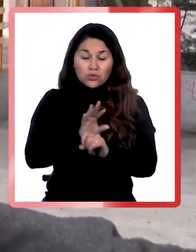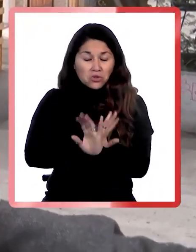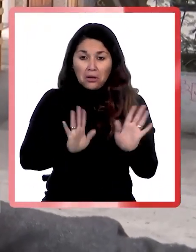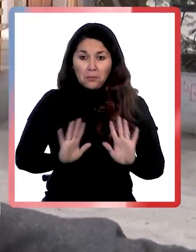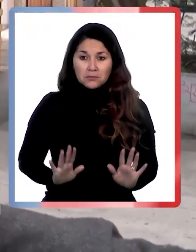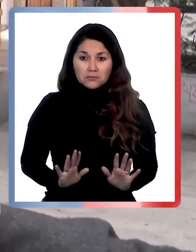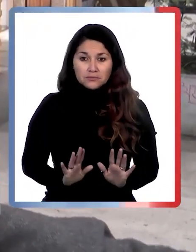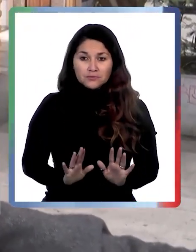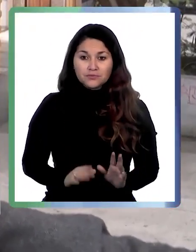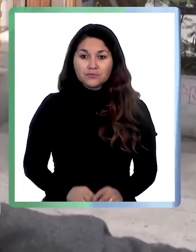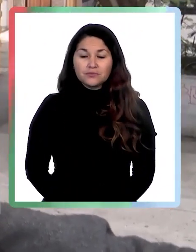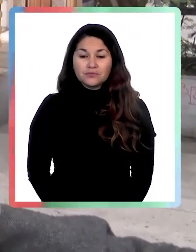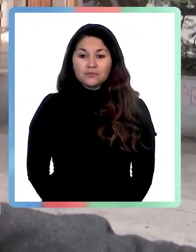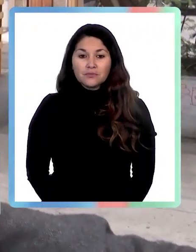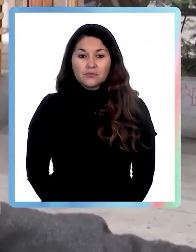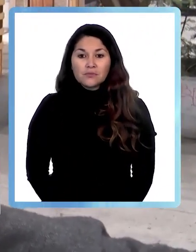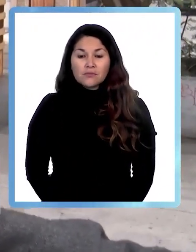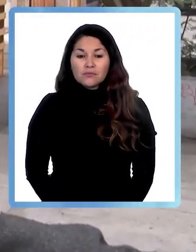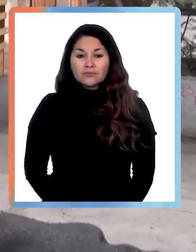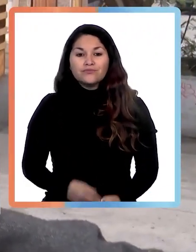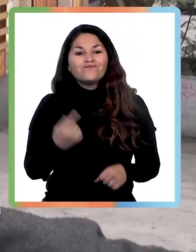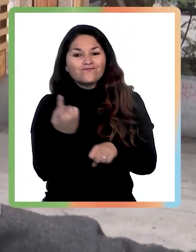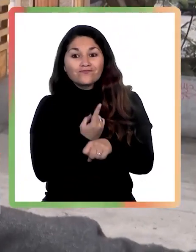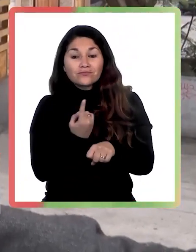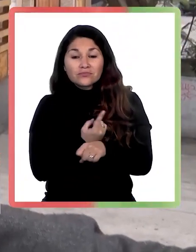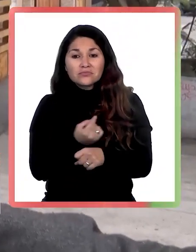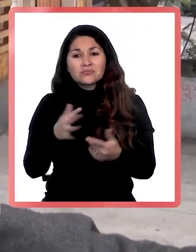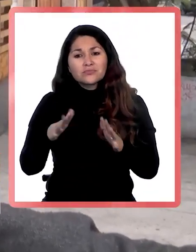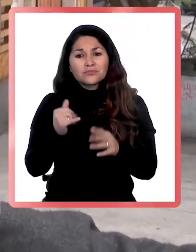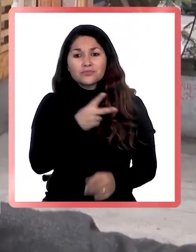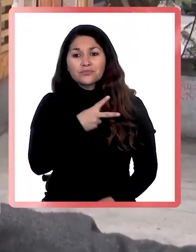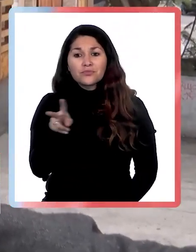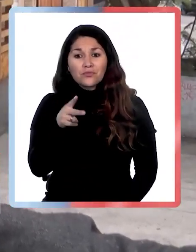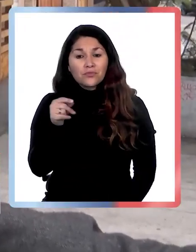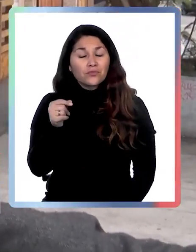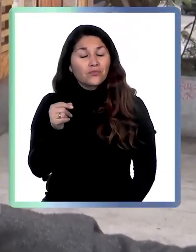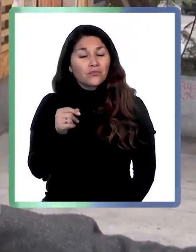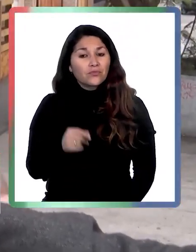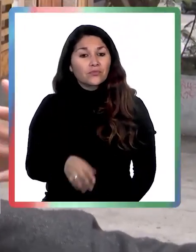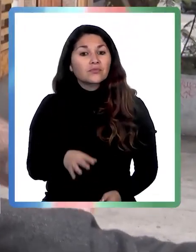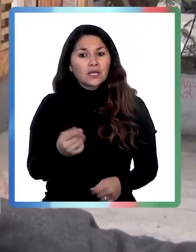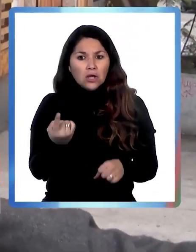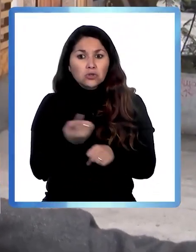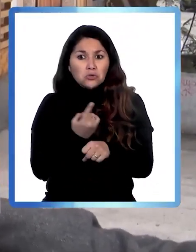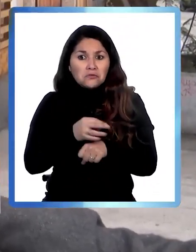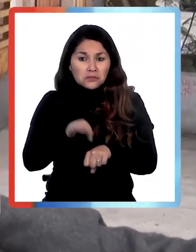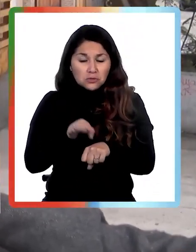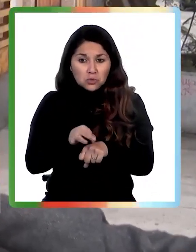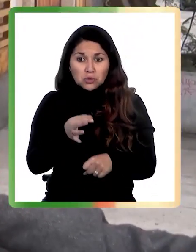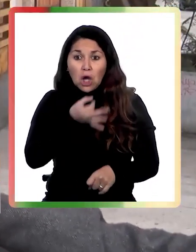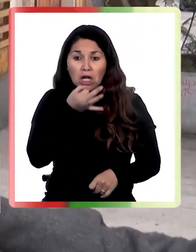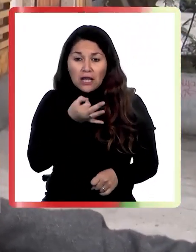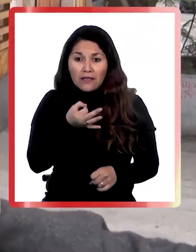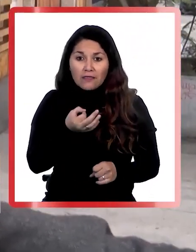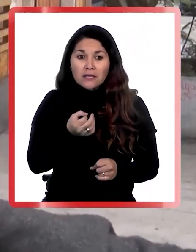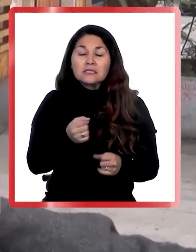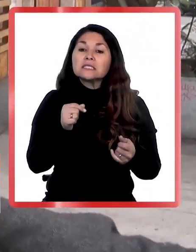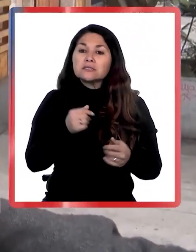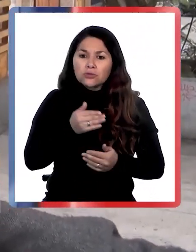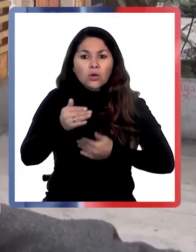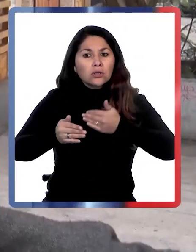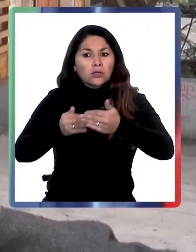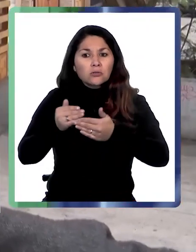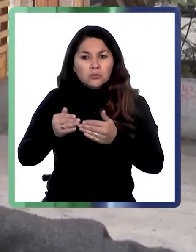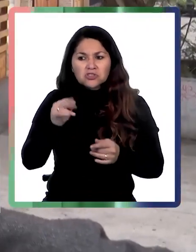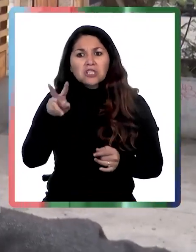esta enfermedad la verdad yo me contacté con el doctor hace como dos semanas y le hablé sobre el tratamiento que encontré y me